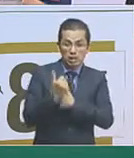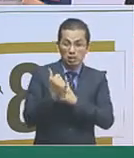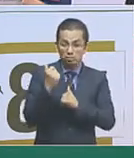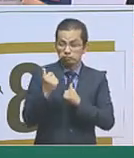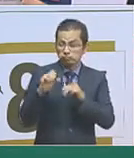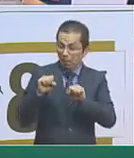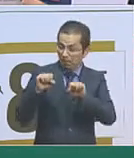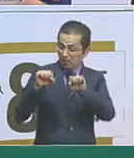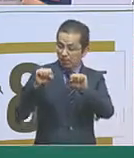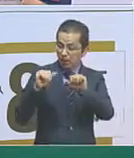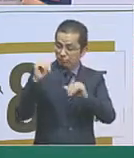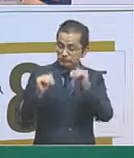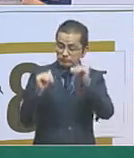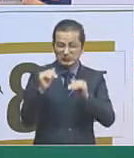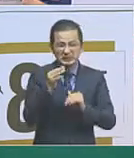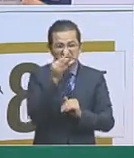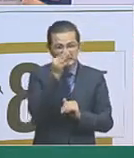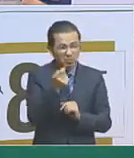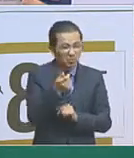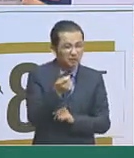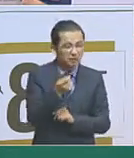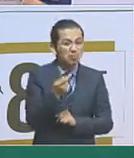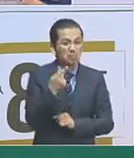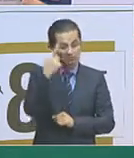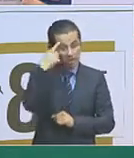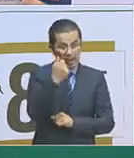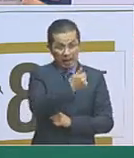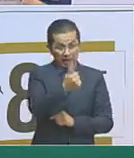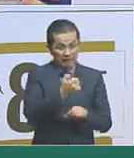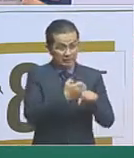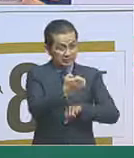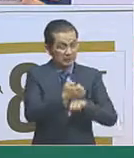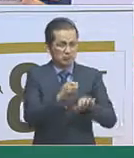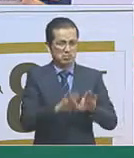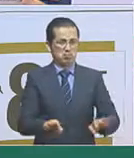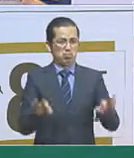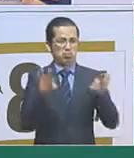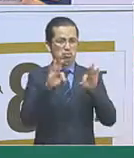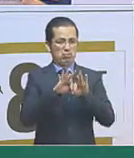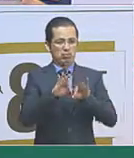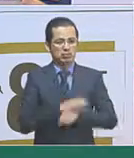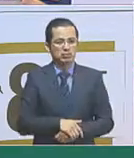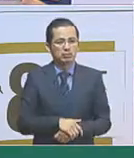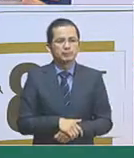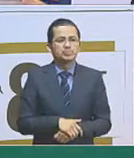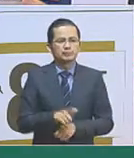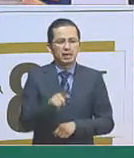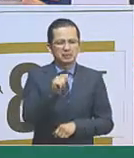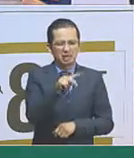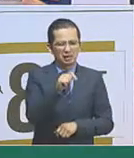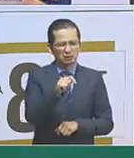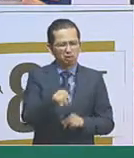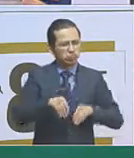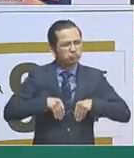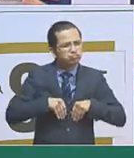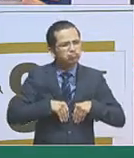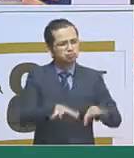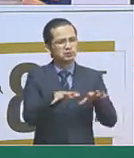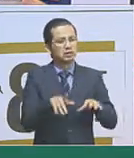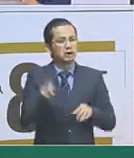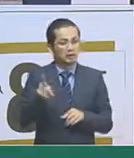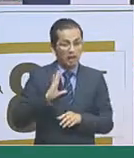en un estado las cadenas televisivas anunciaron y los resultados que no eran concluyentes